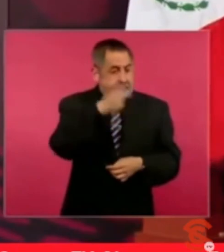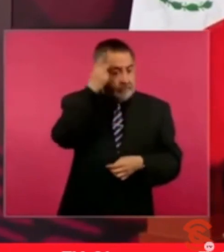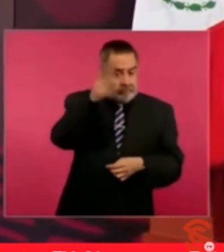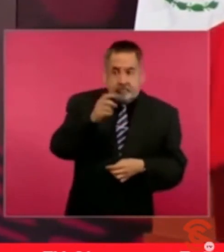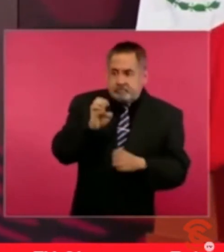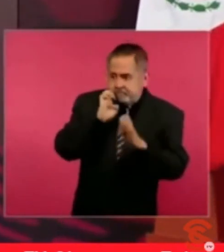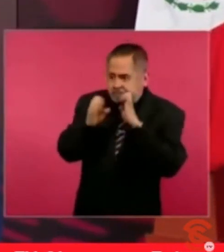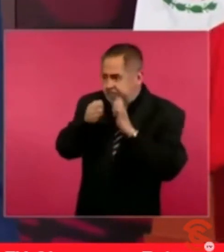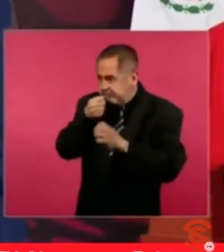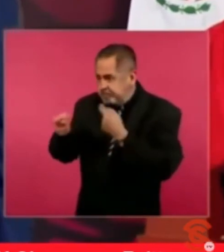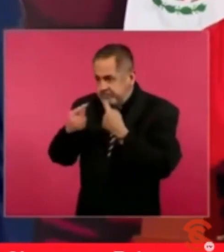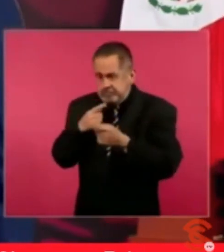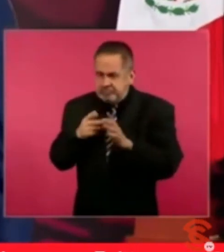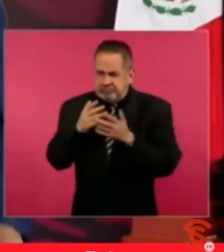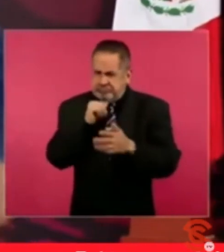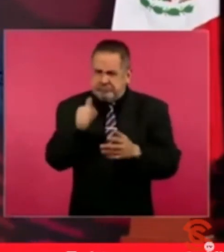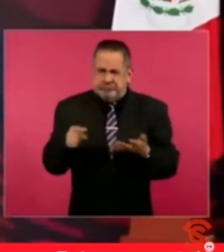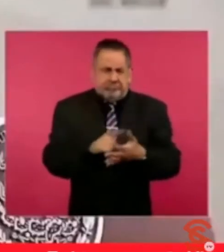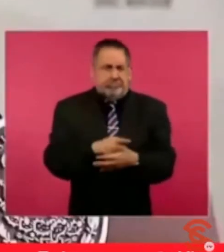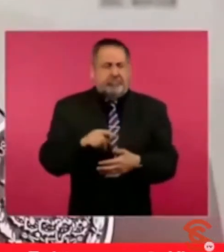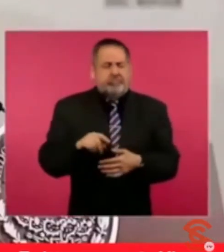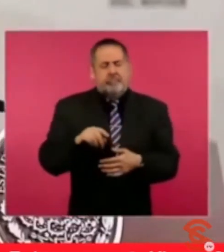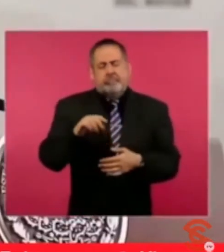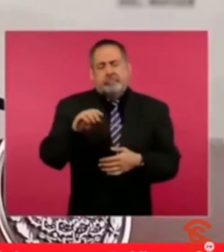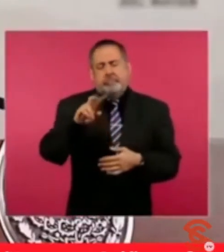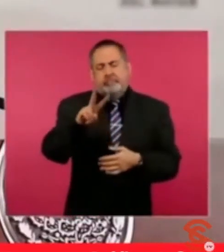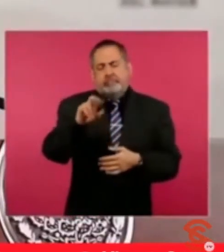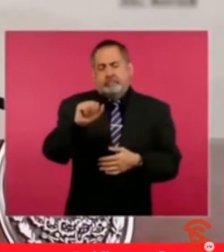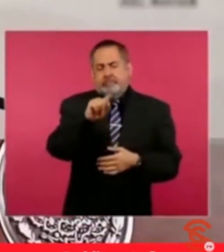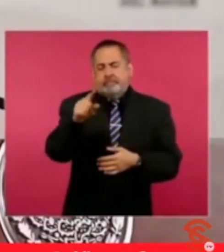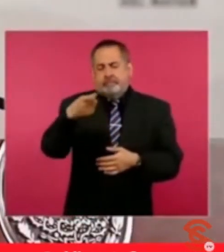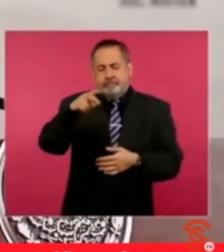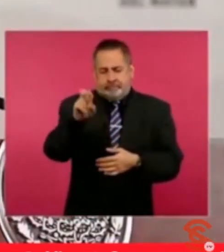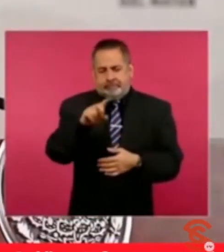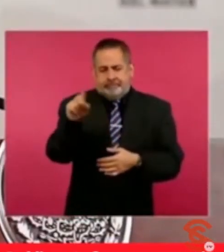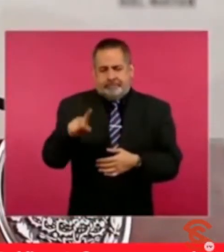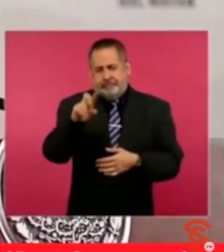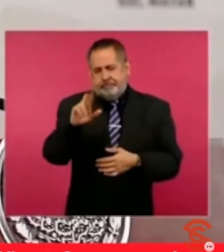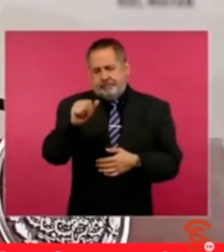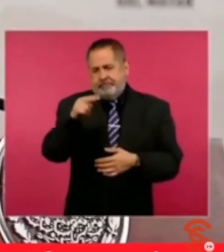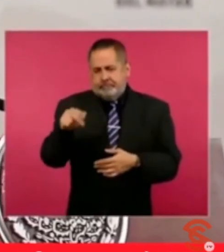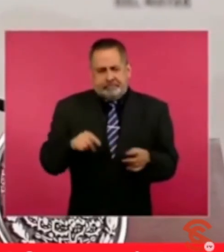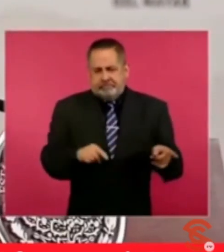Sí. O el Legario Vázquez Gaña, o sea, no.